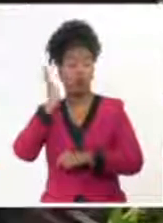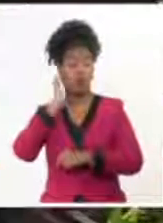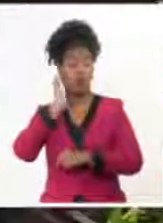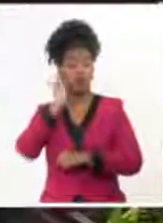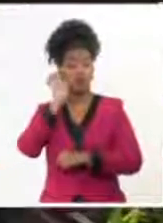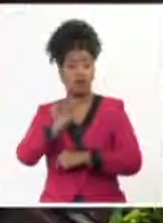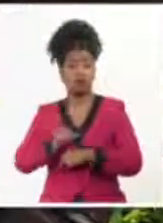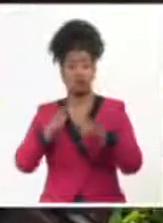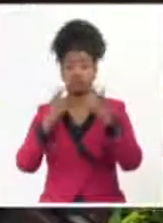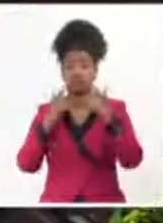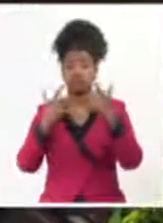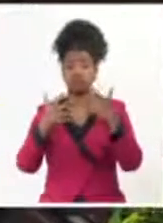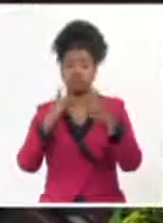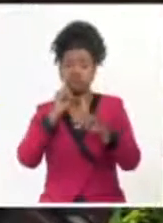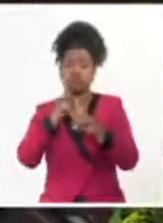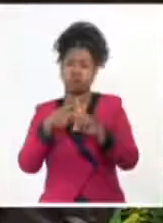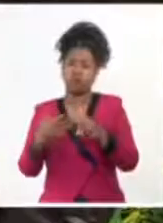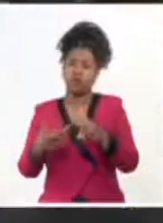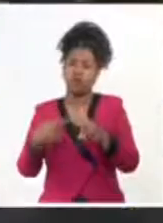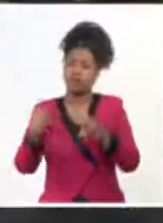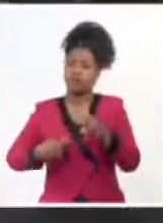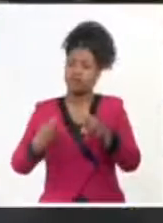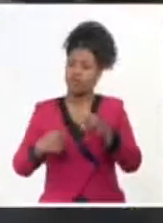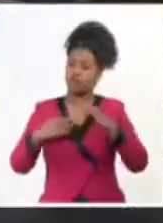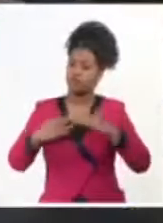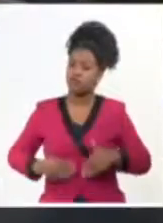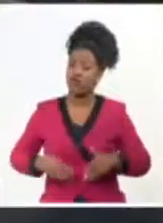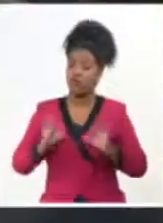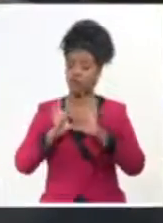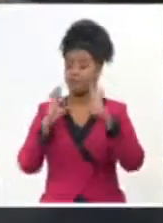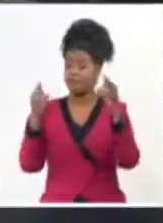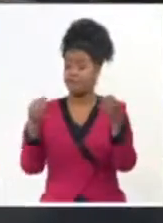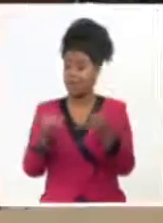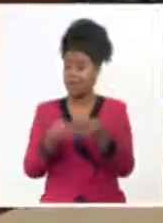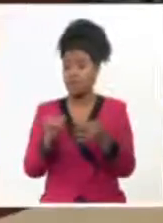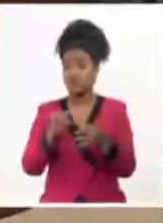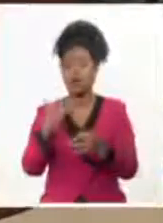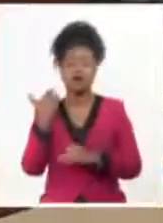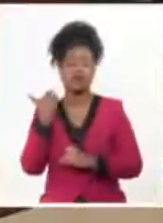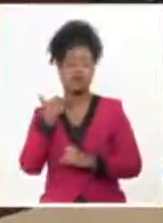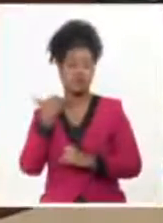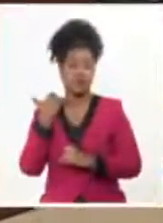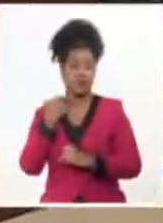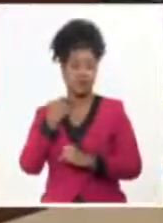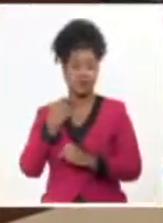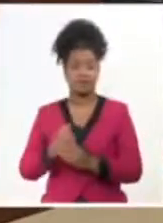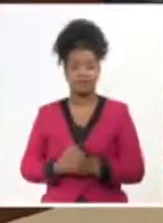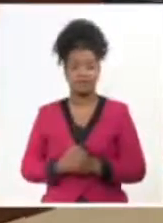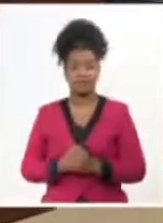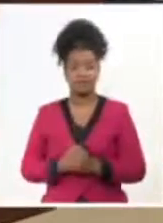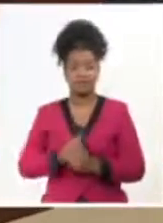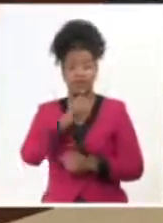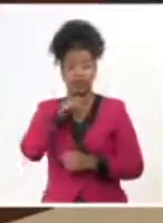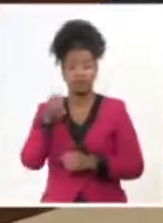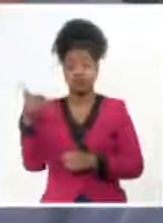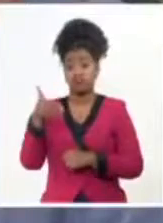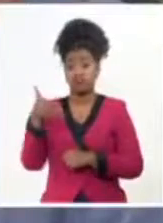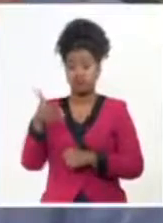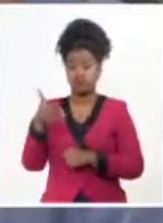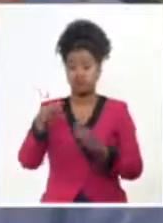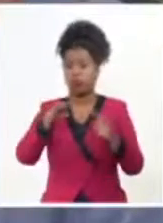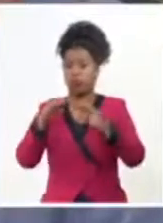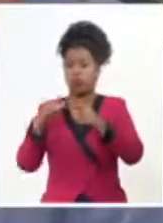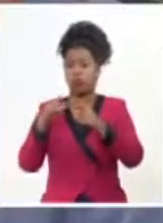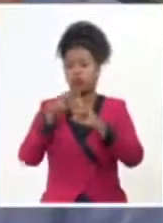paneles sobre derechos humanos, familias, bioética y sexualidad. Además, los participantes debatirán acerca de